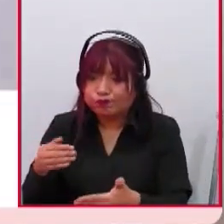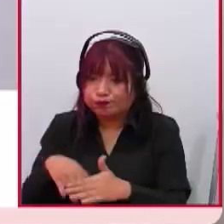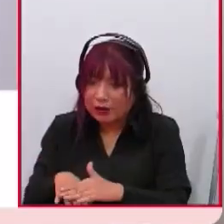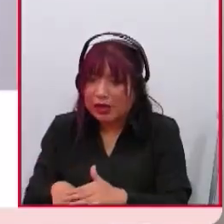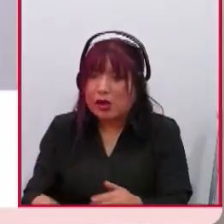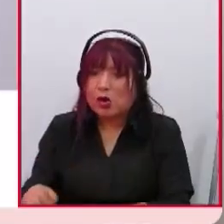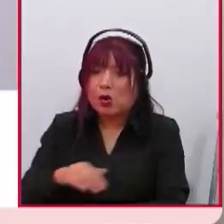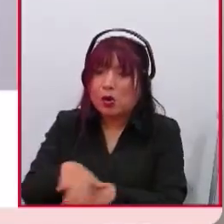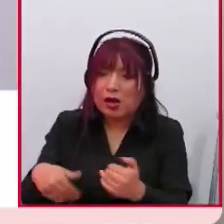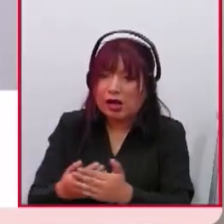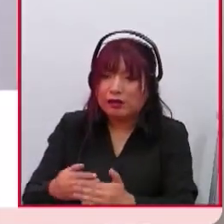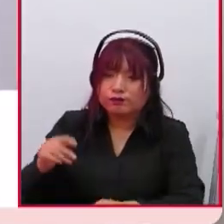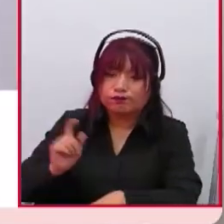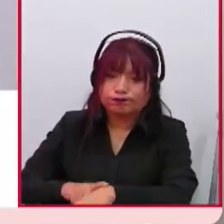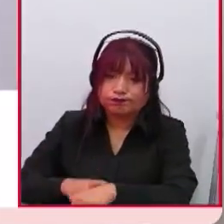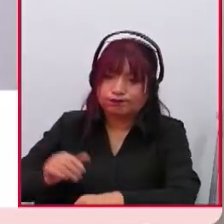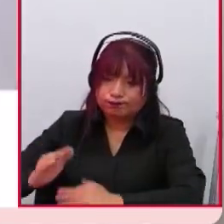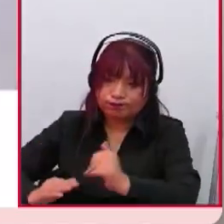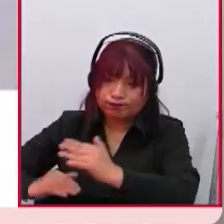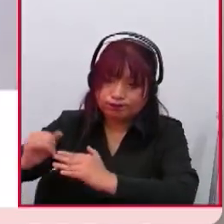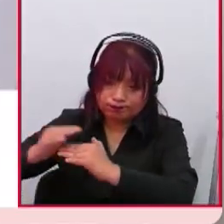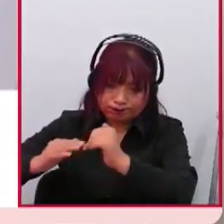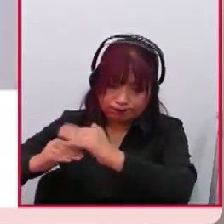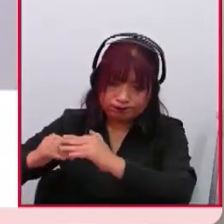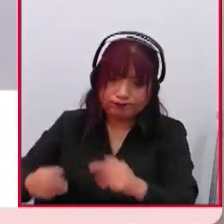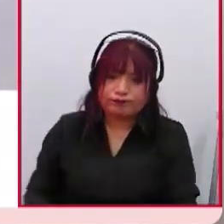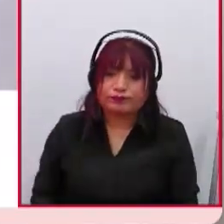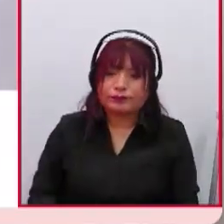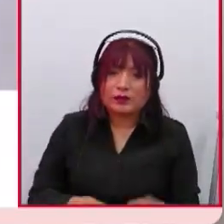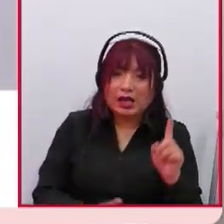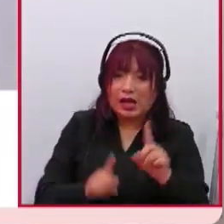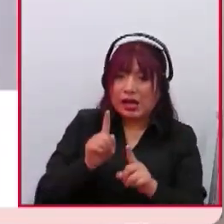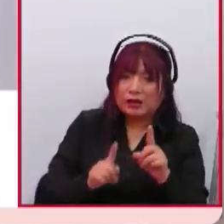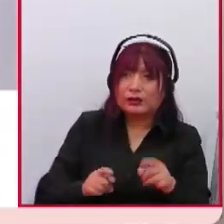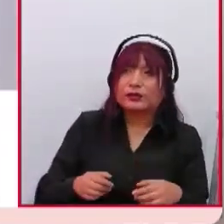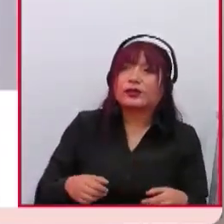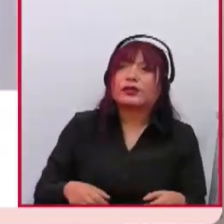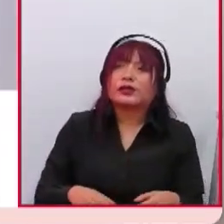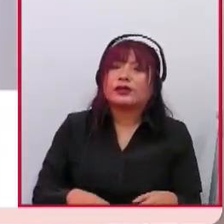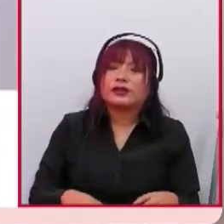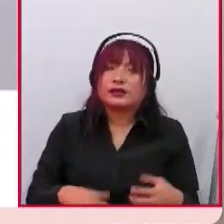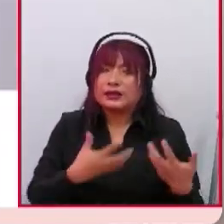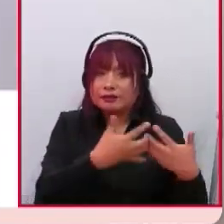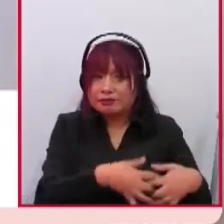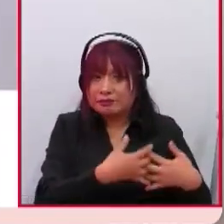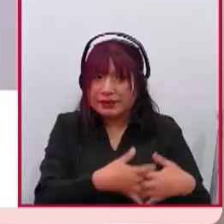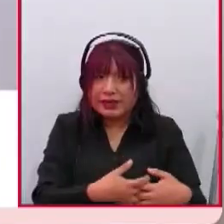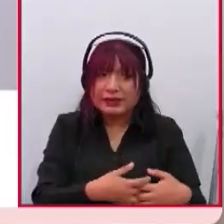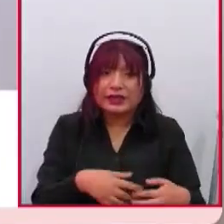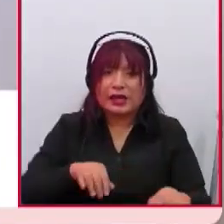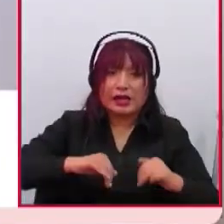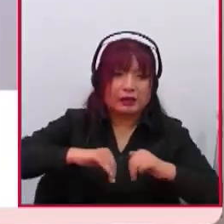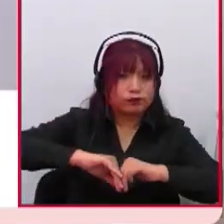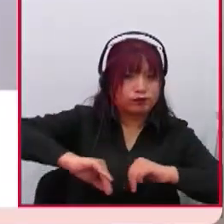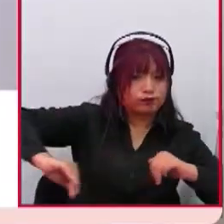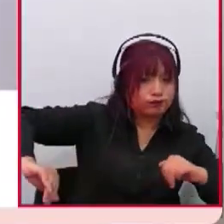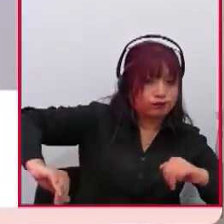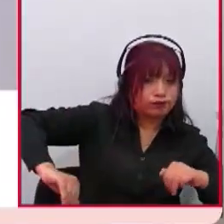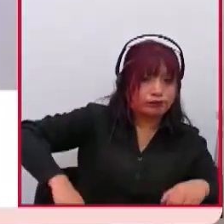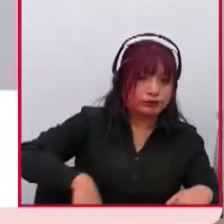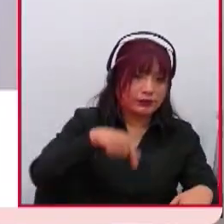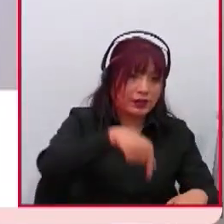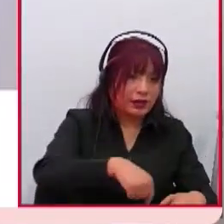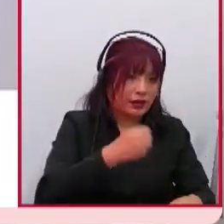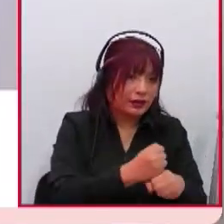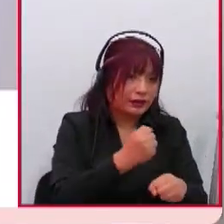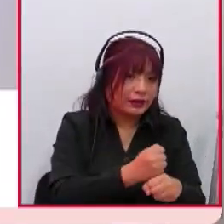que construyen te limitan el acceso a la construcción y hay un pretexto que te dicen el tema de